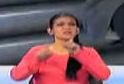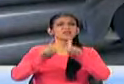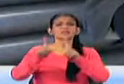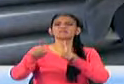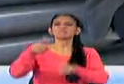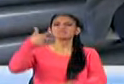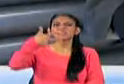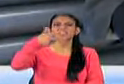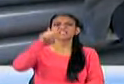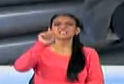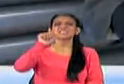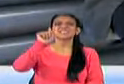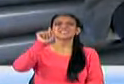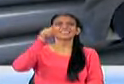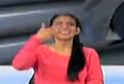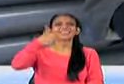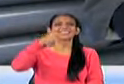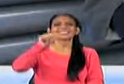en